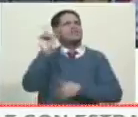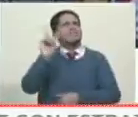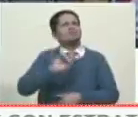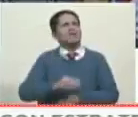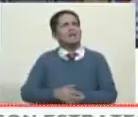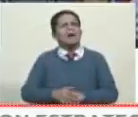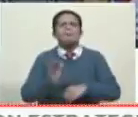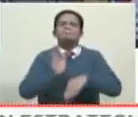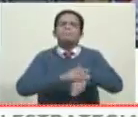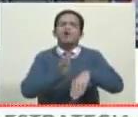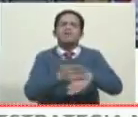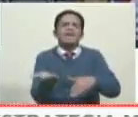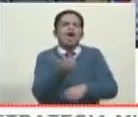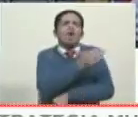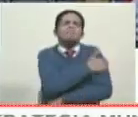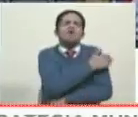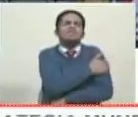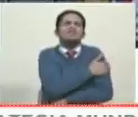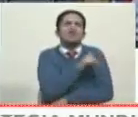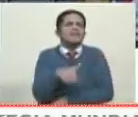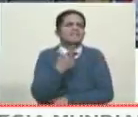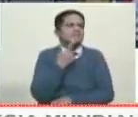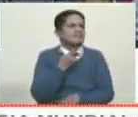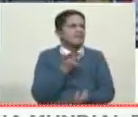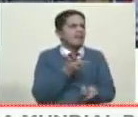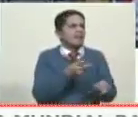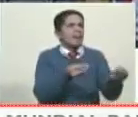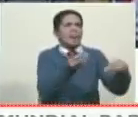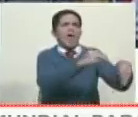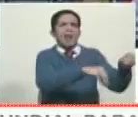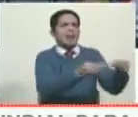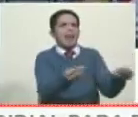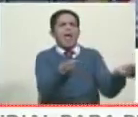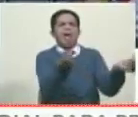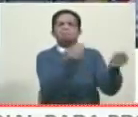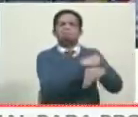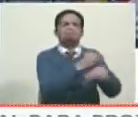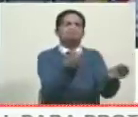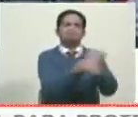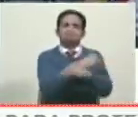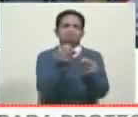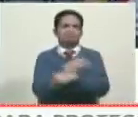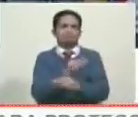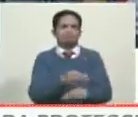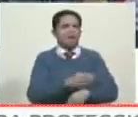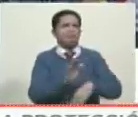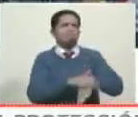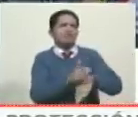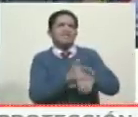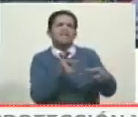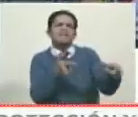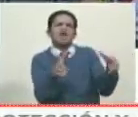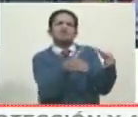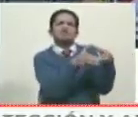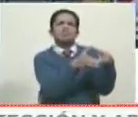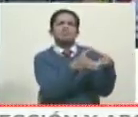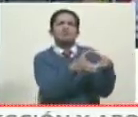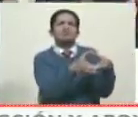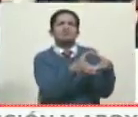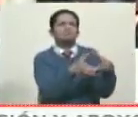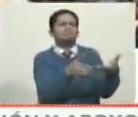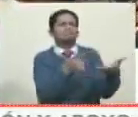no termina de ponerse de acuerdo porque si ellos algunos sectores no